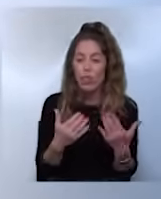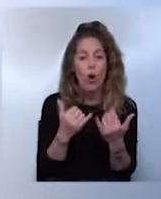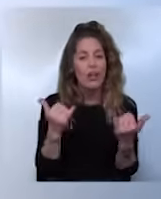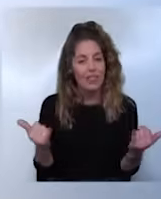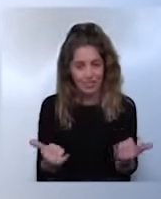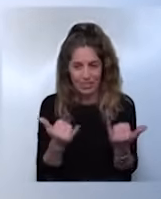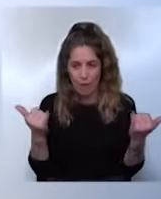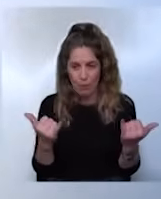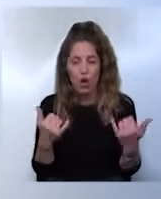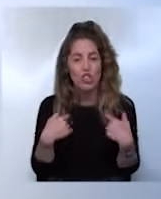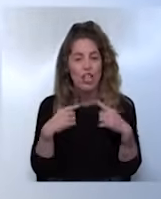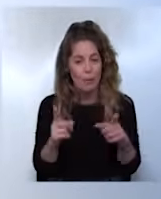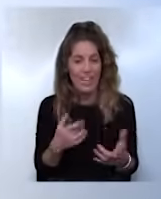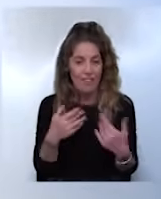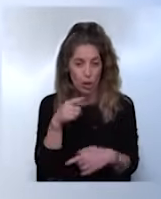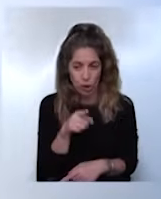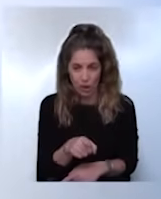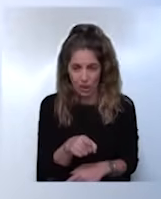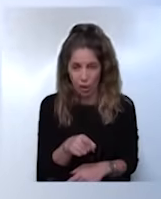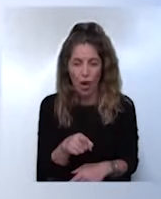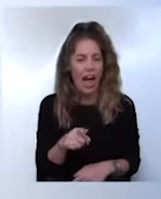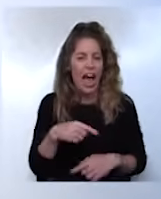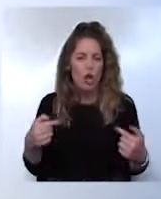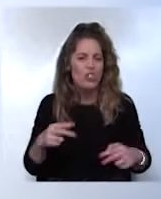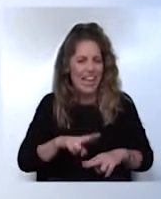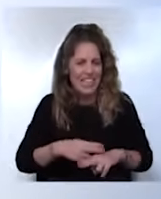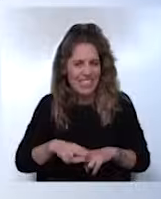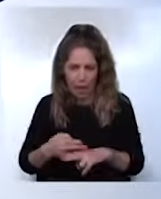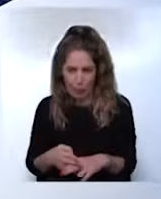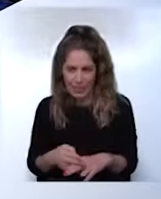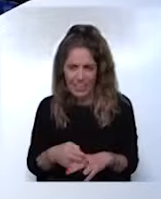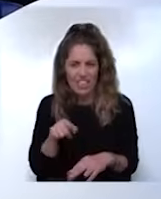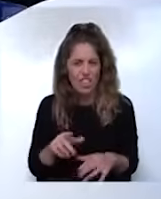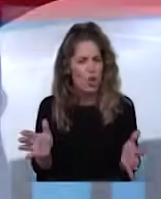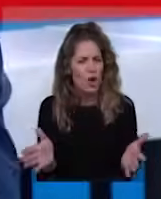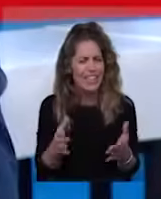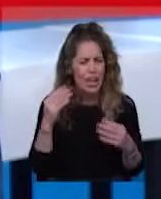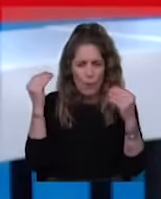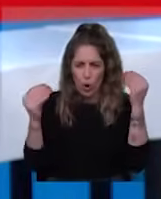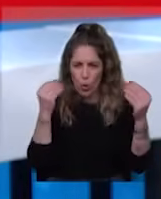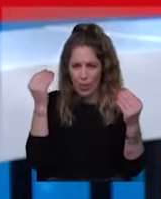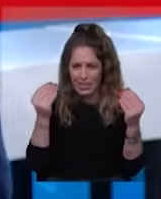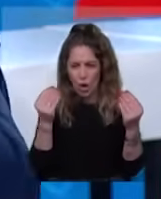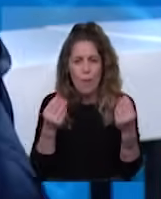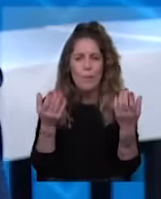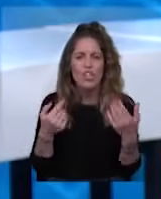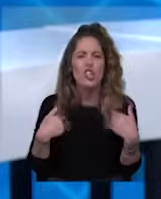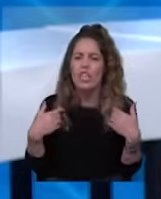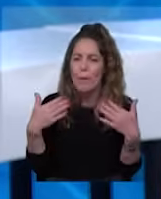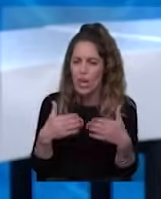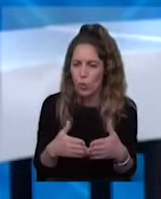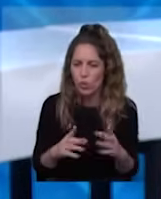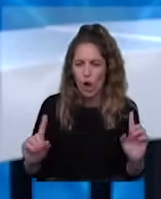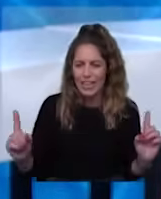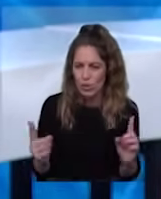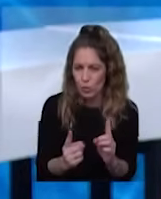hablado contigo un montón de ocasiones hay cuestiones que se repiten Y eso Supongo que también genera este preocupación Pero si yo te pregunto a un modo de